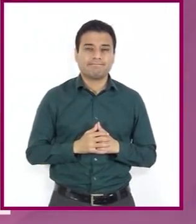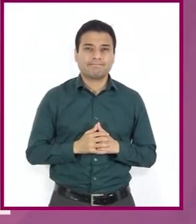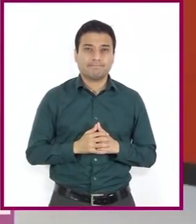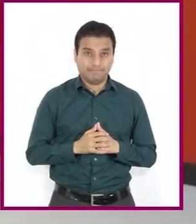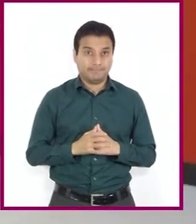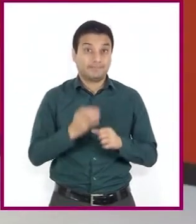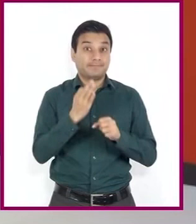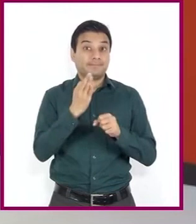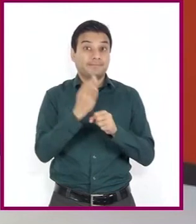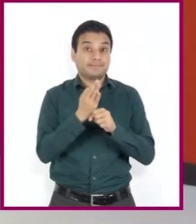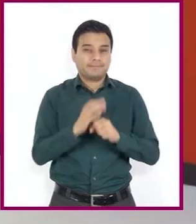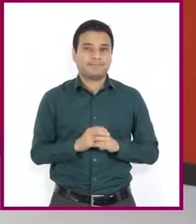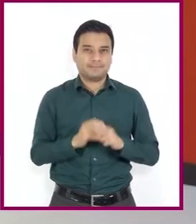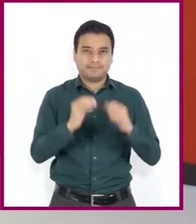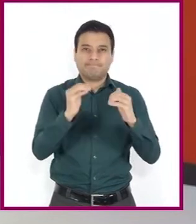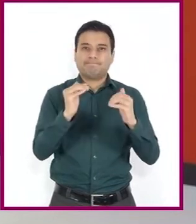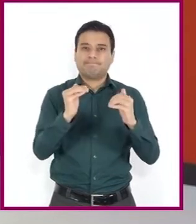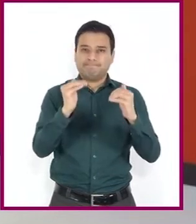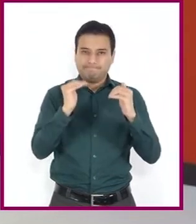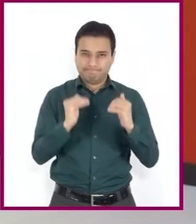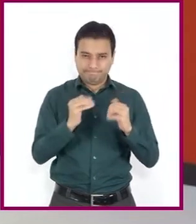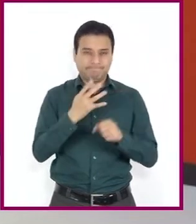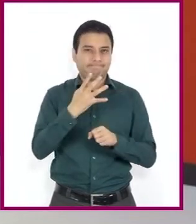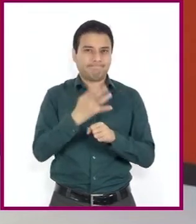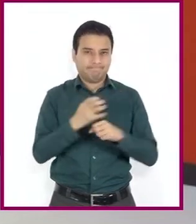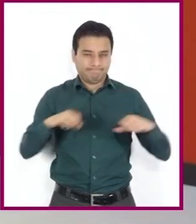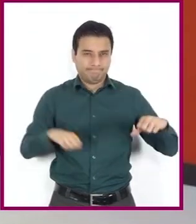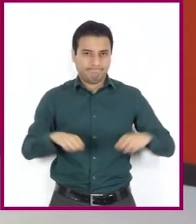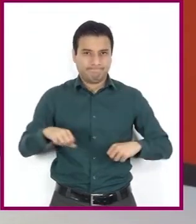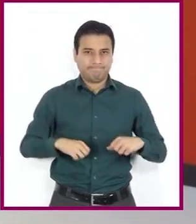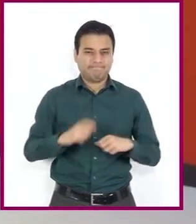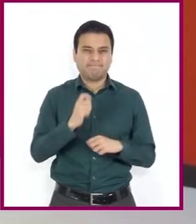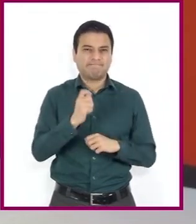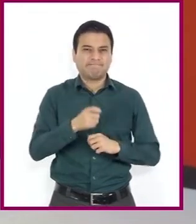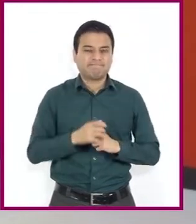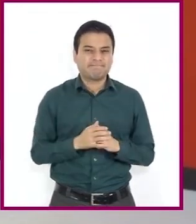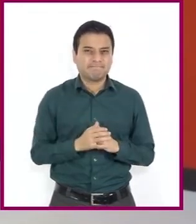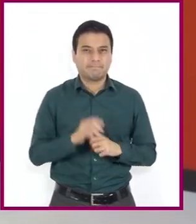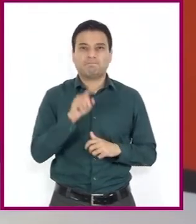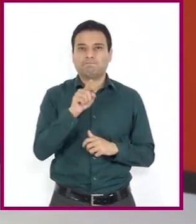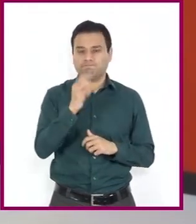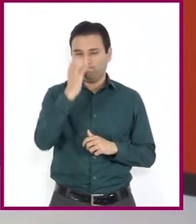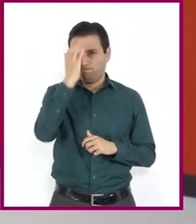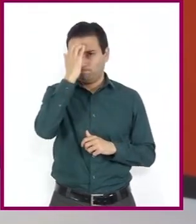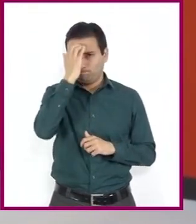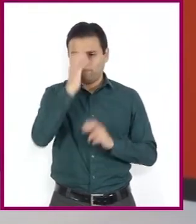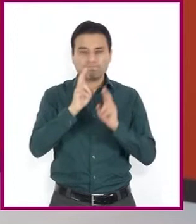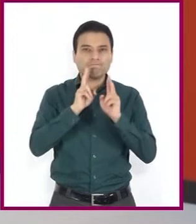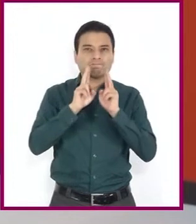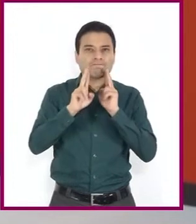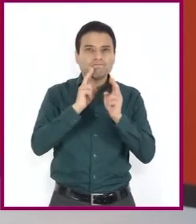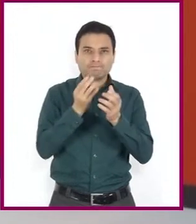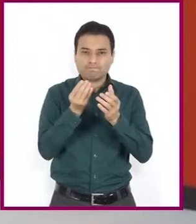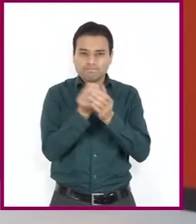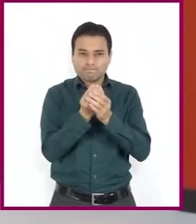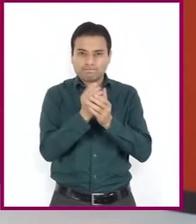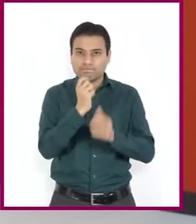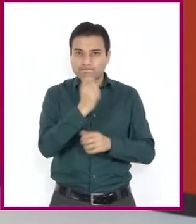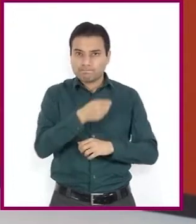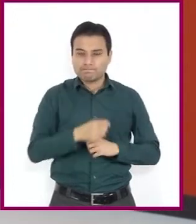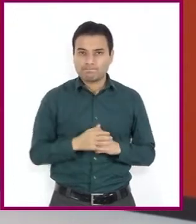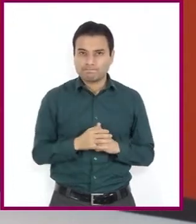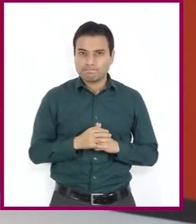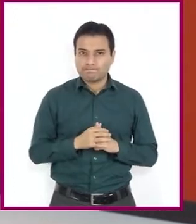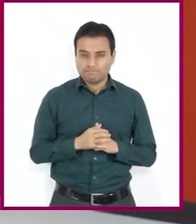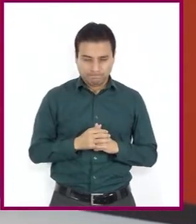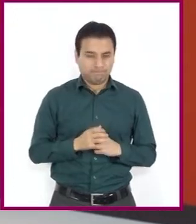momento de pasar al cuarto reto, el cual consiste en identificar el tipo de narrador de este cuento de terror, por